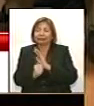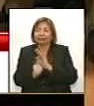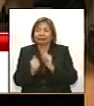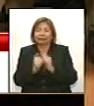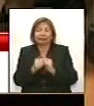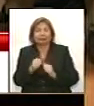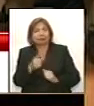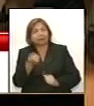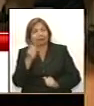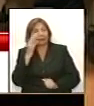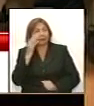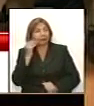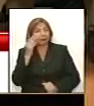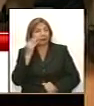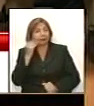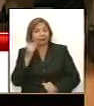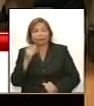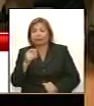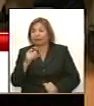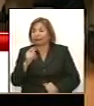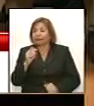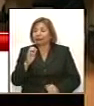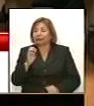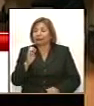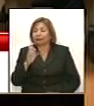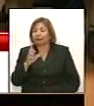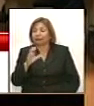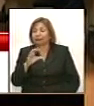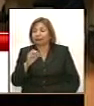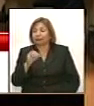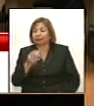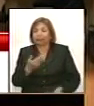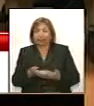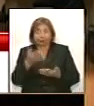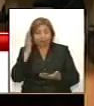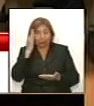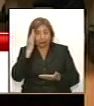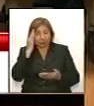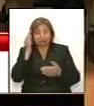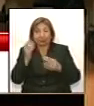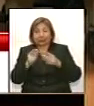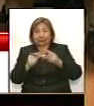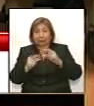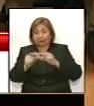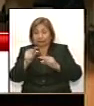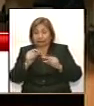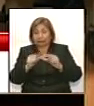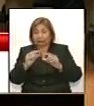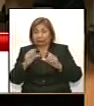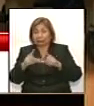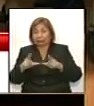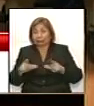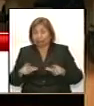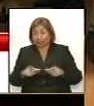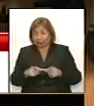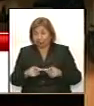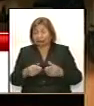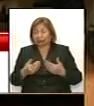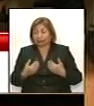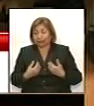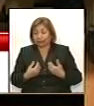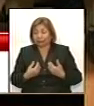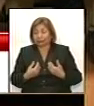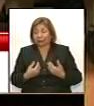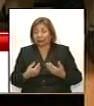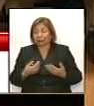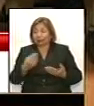es la experiencia que yo tenía trabajando en la telco, que sabía lo del detalle de la geolocalización. Como activista tenía